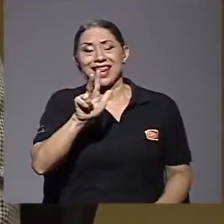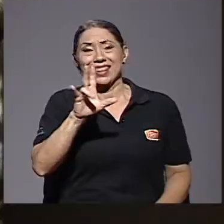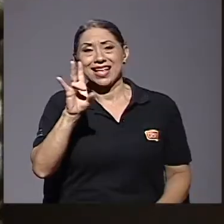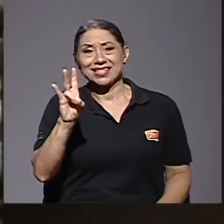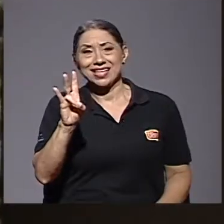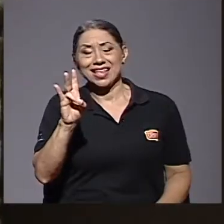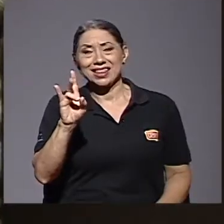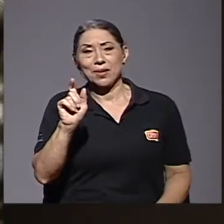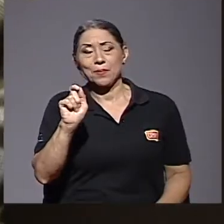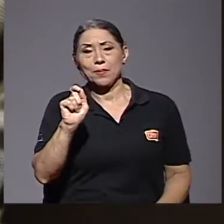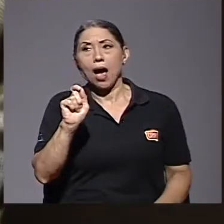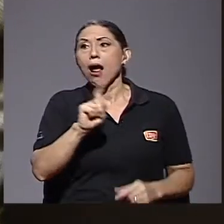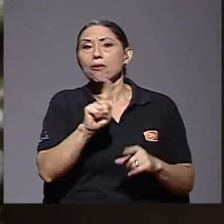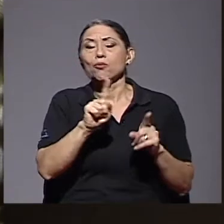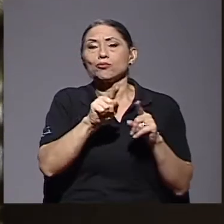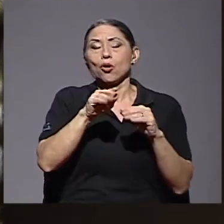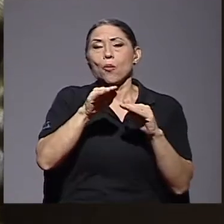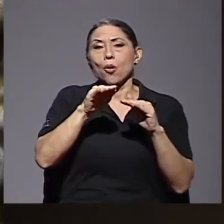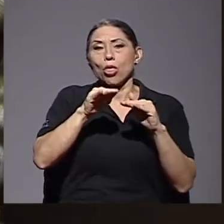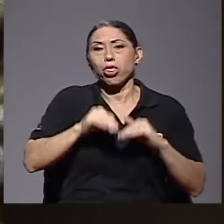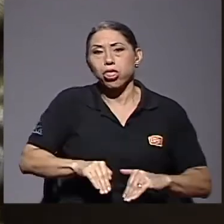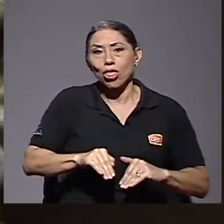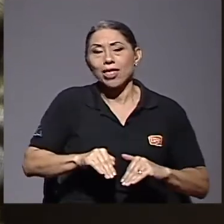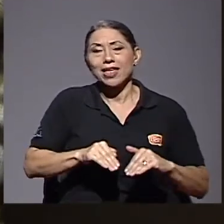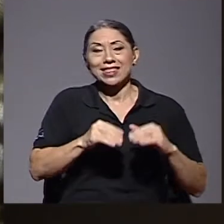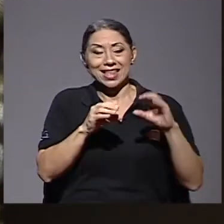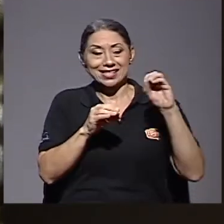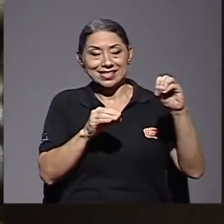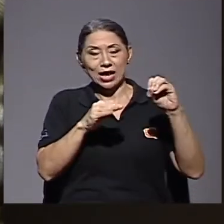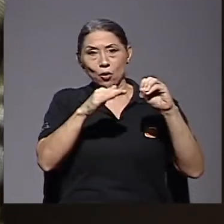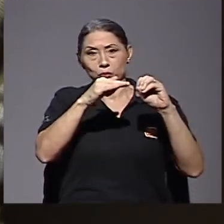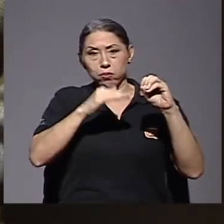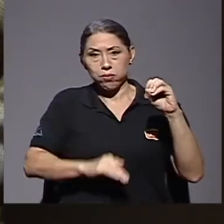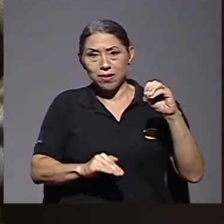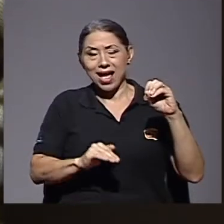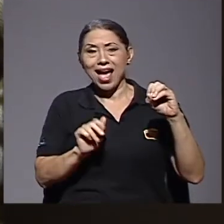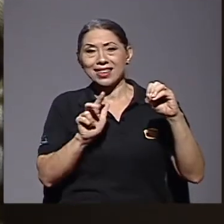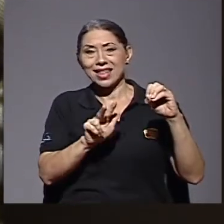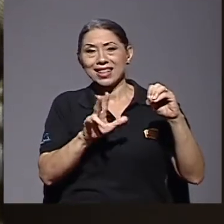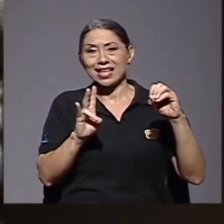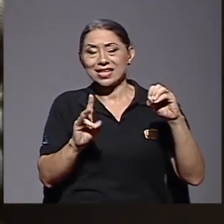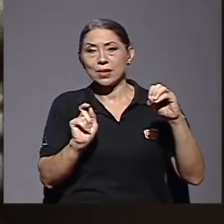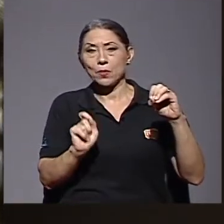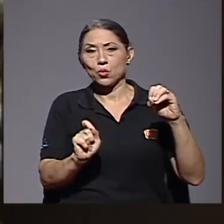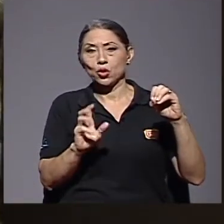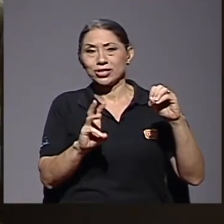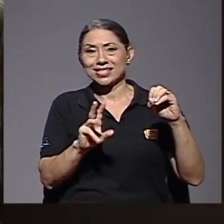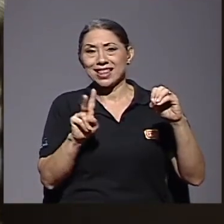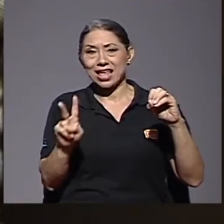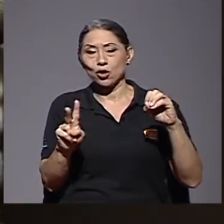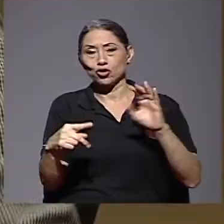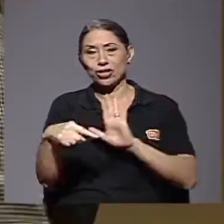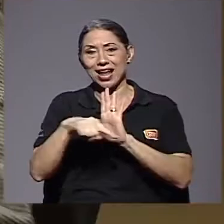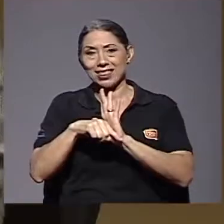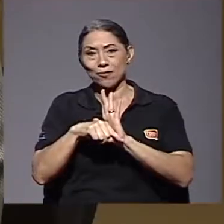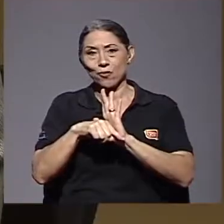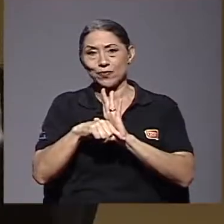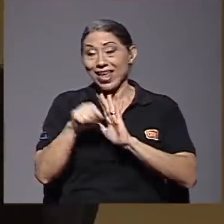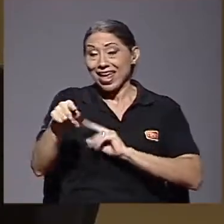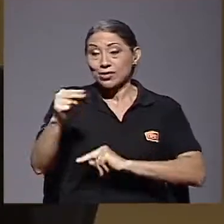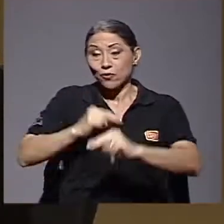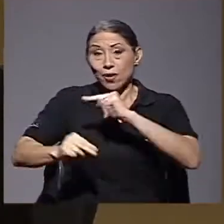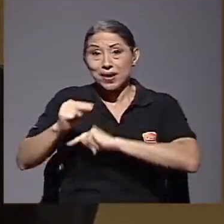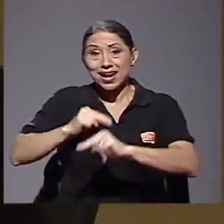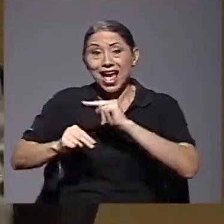37.62 negativo. Ahora, esto fue puntual en el mercado de NYMEX, que no fue